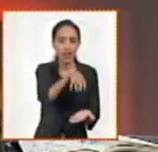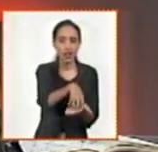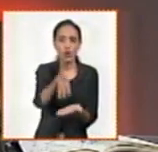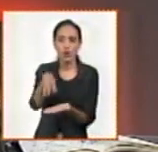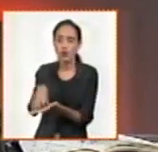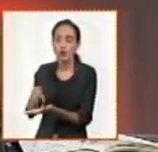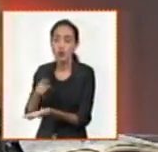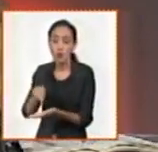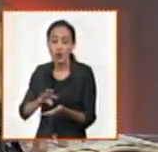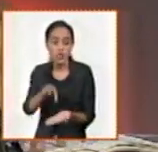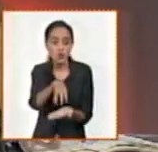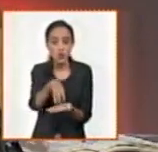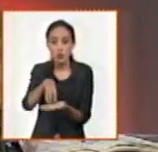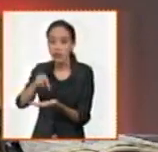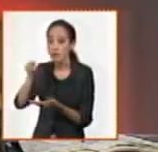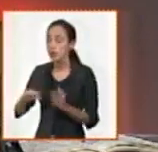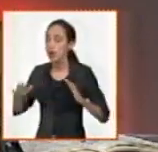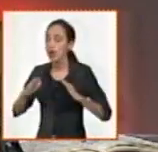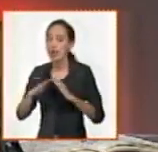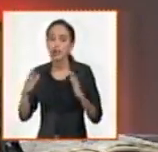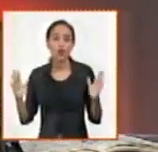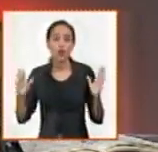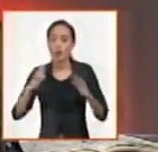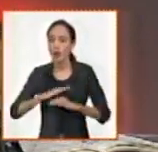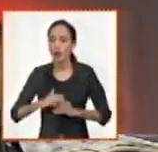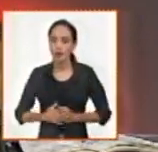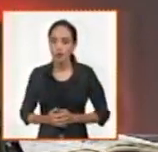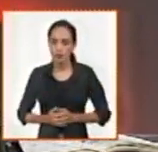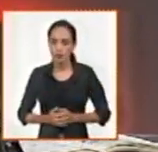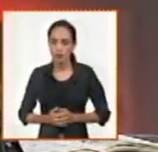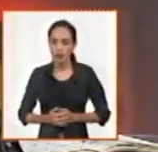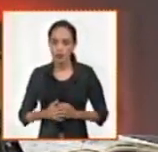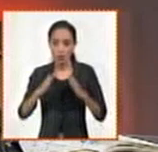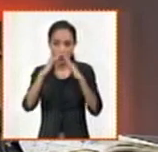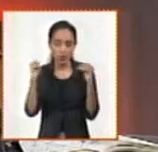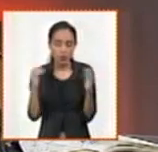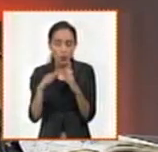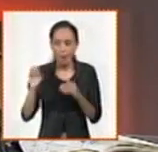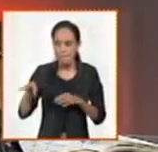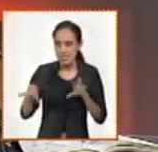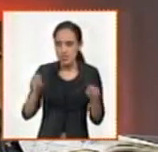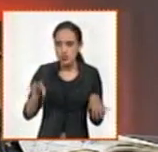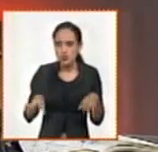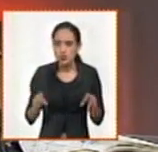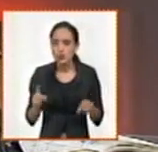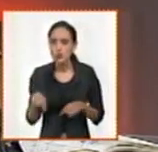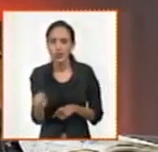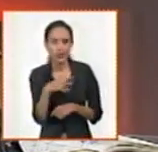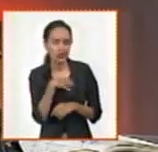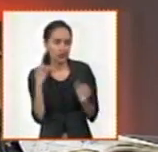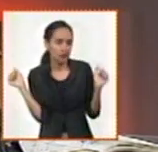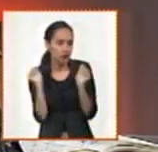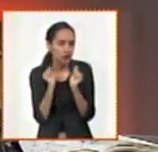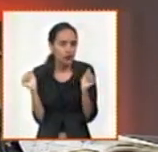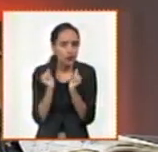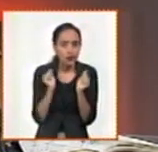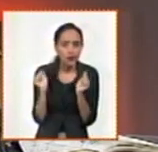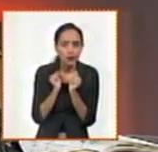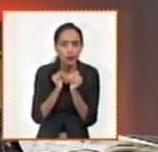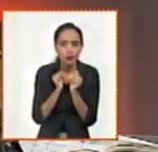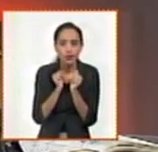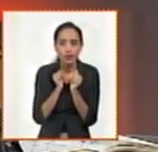una ciudad de personas sin techo. De esas casas de campaña, un montón de basura, y están pasando frío. O sea, es